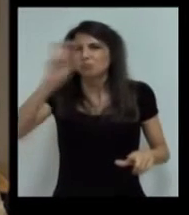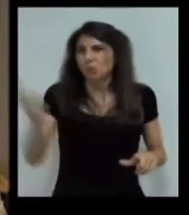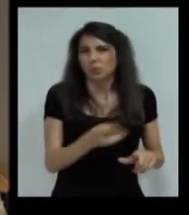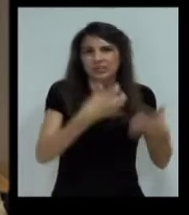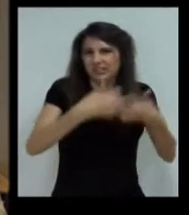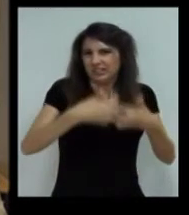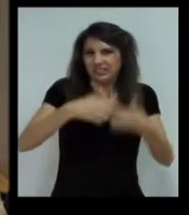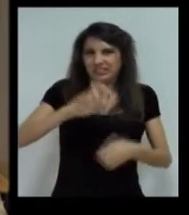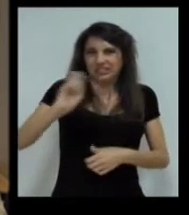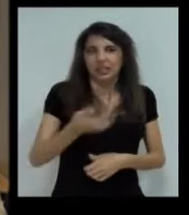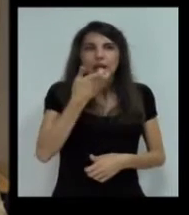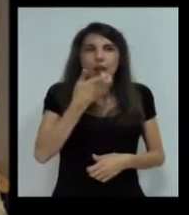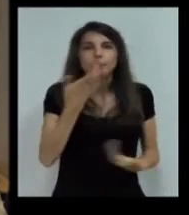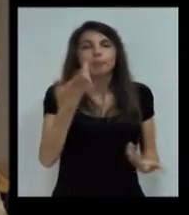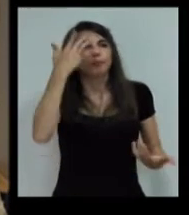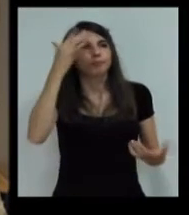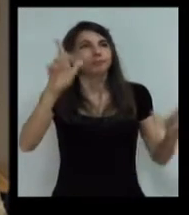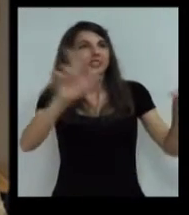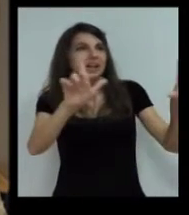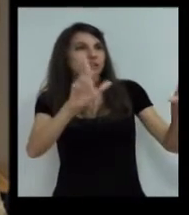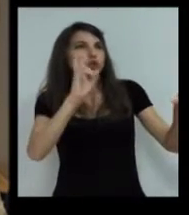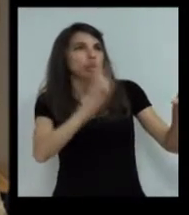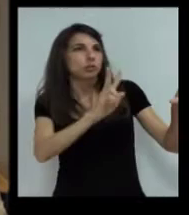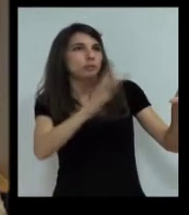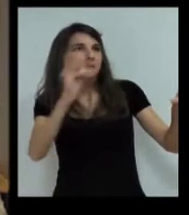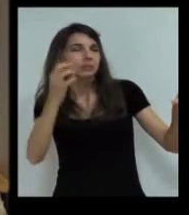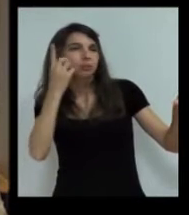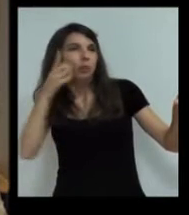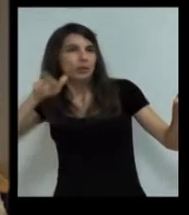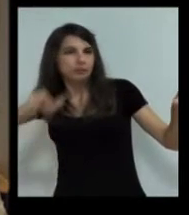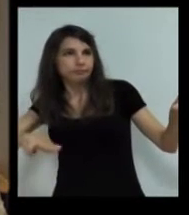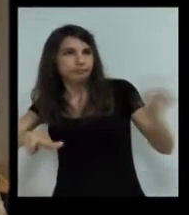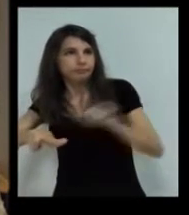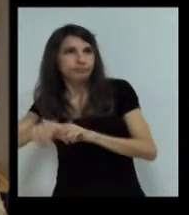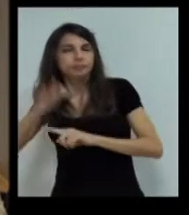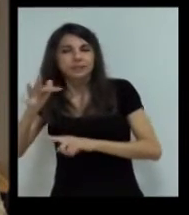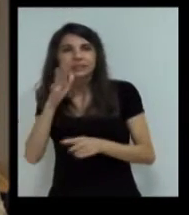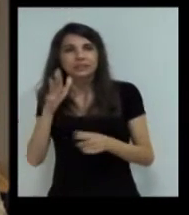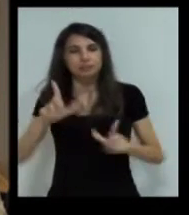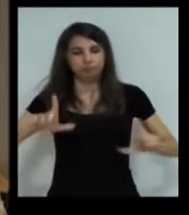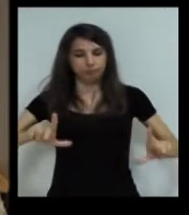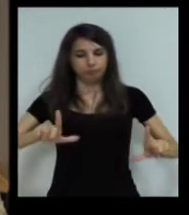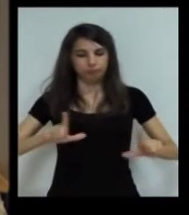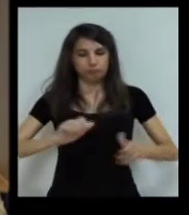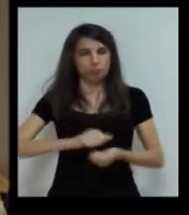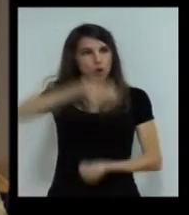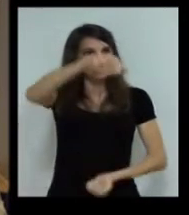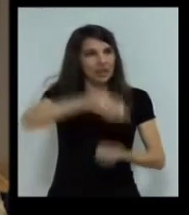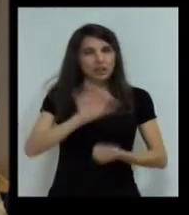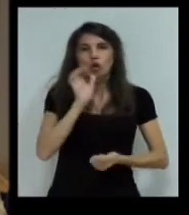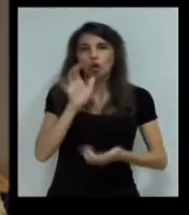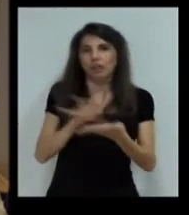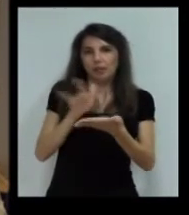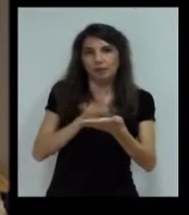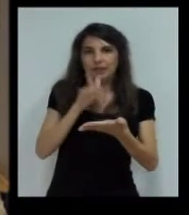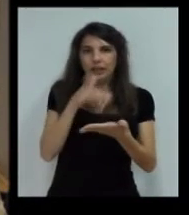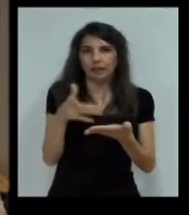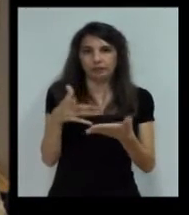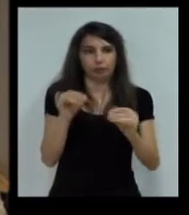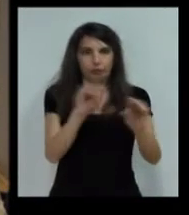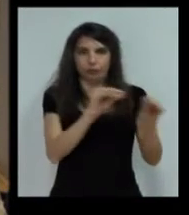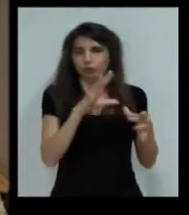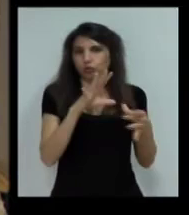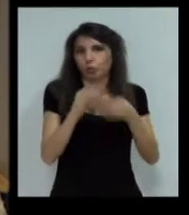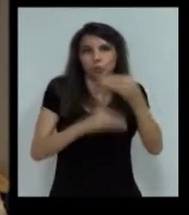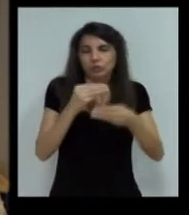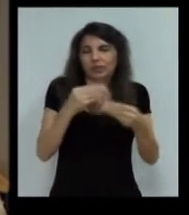televisión con el teléfono al lado y con un portátil o una tableta en las manos. O sea, que es que cada vez consumimos más y de forma